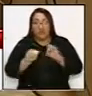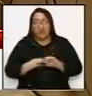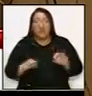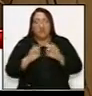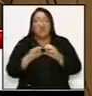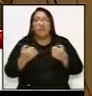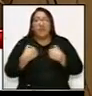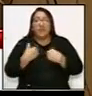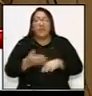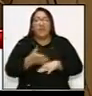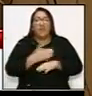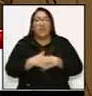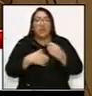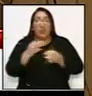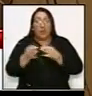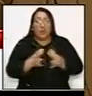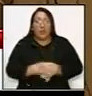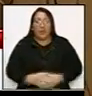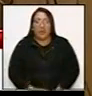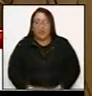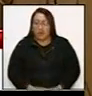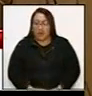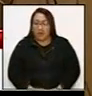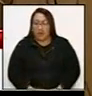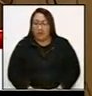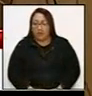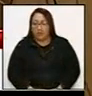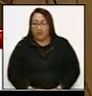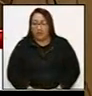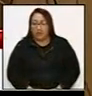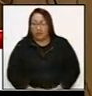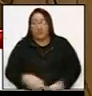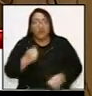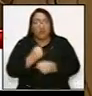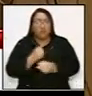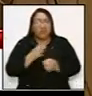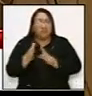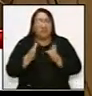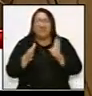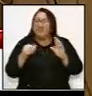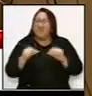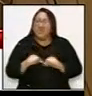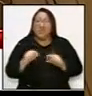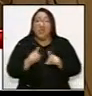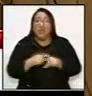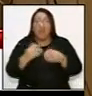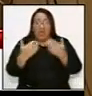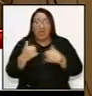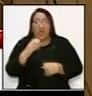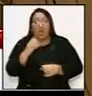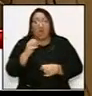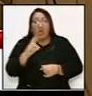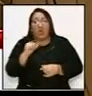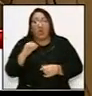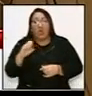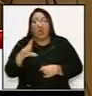como bien he mencionado, un operativo fallido. ¿Y quién es el que tiene que venir también? El coronel Colchado, señor presidente,